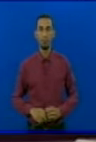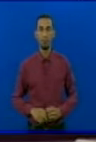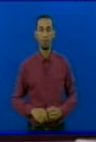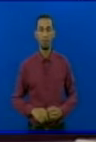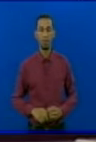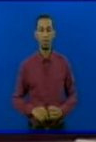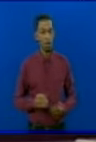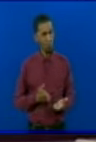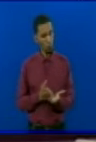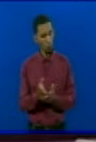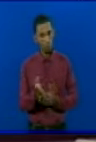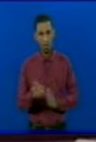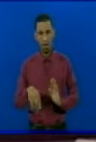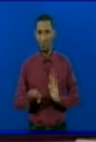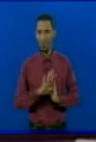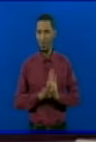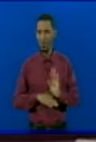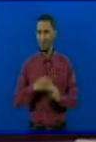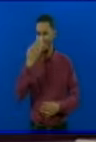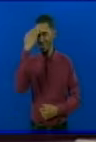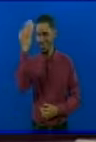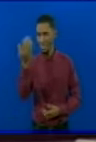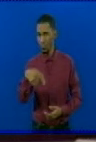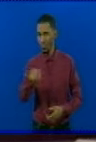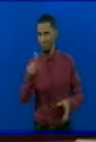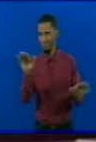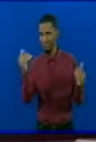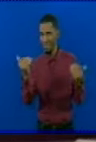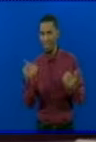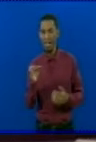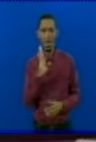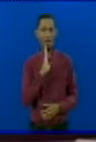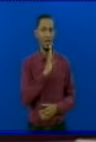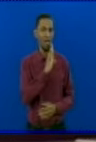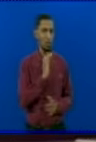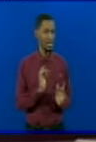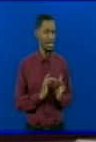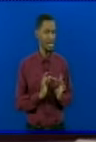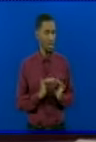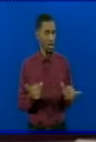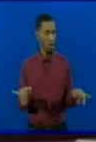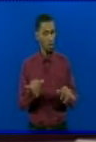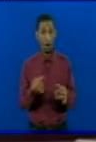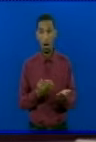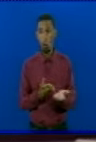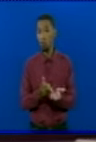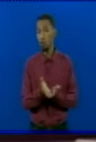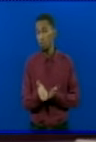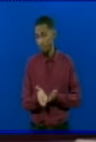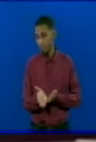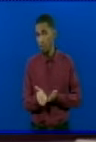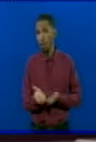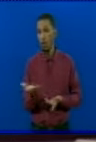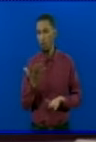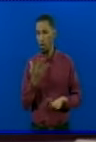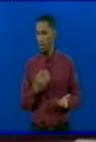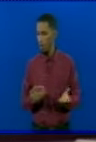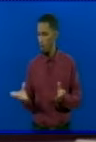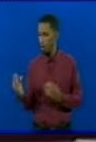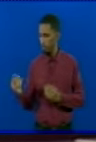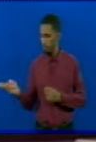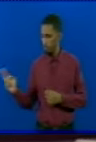Nosotros continuamos en el espacio, gracias por seguirnos a través de nuestras plataformas y queremos seguir precisamente conversando con Juan Carlos